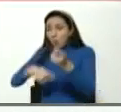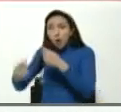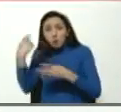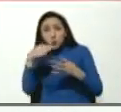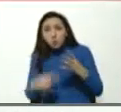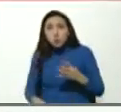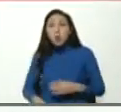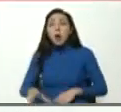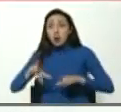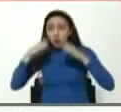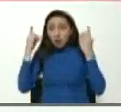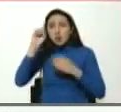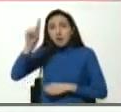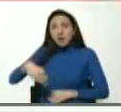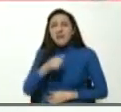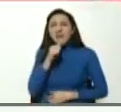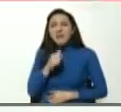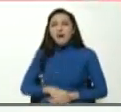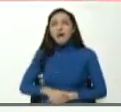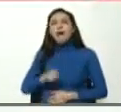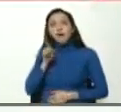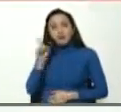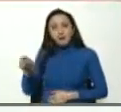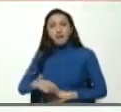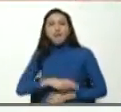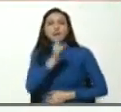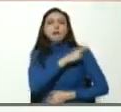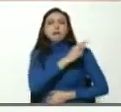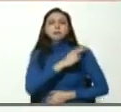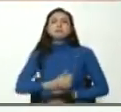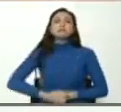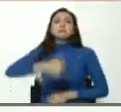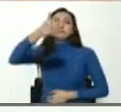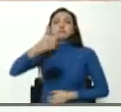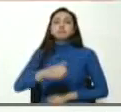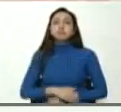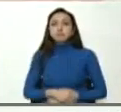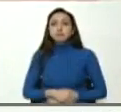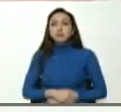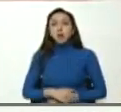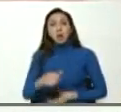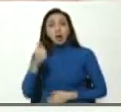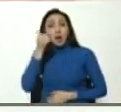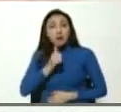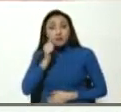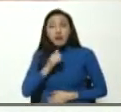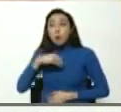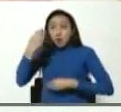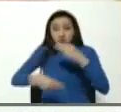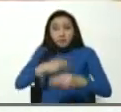pueblo de la guaira fue el general garcía carneiro y el sábado se disponía